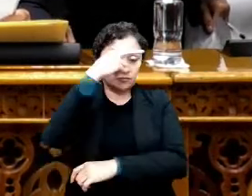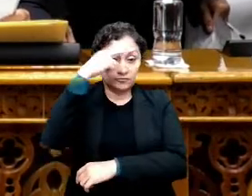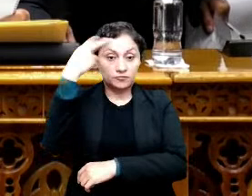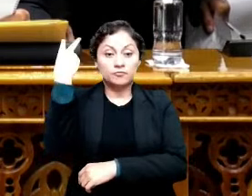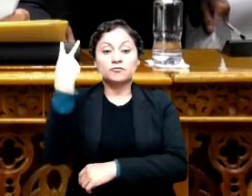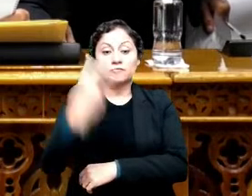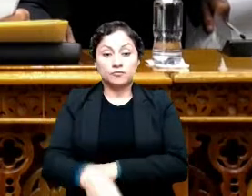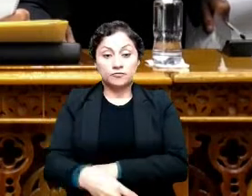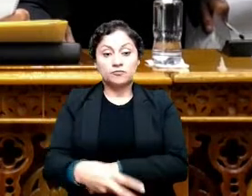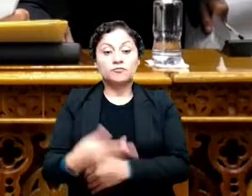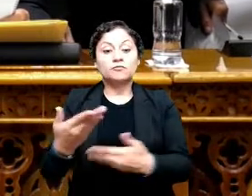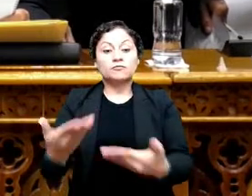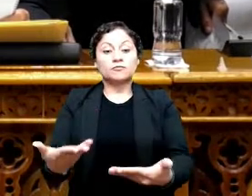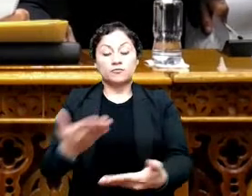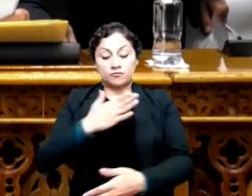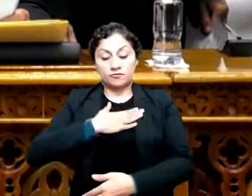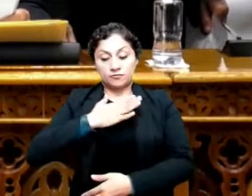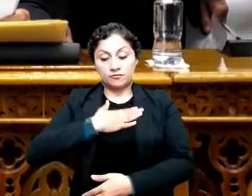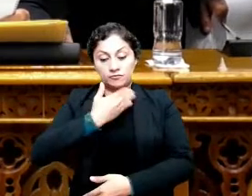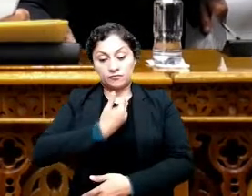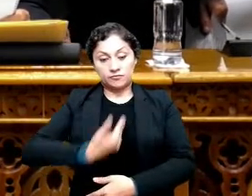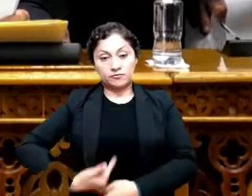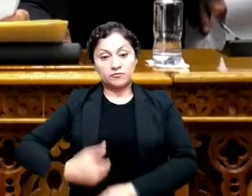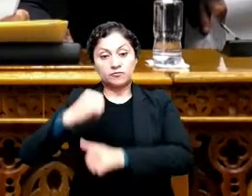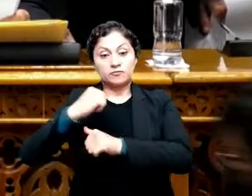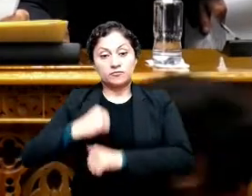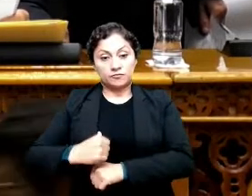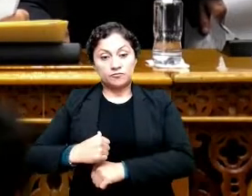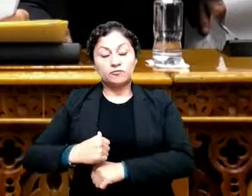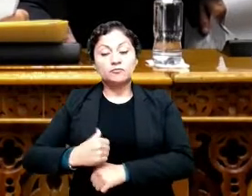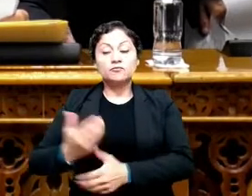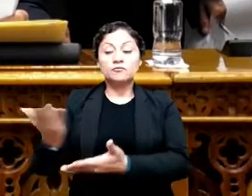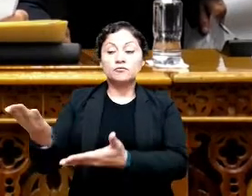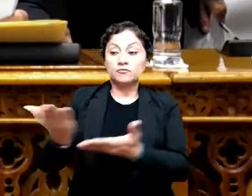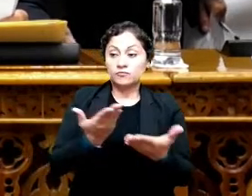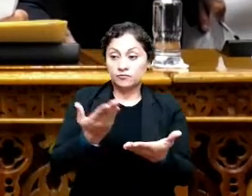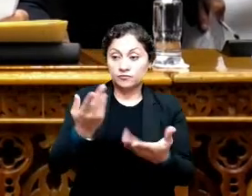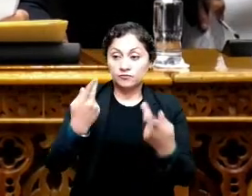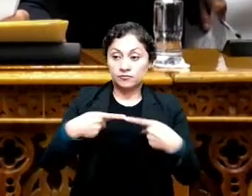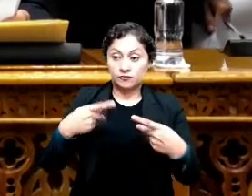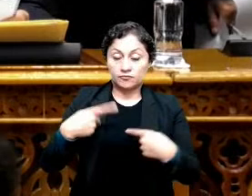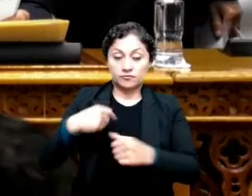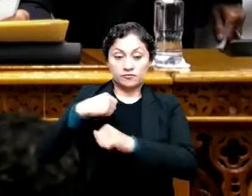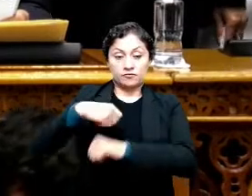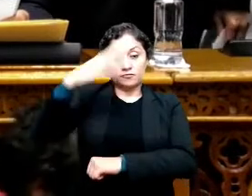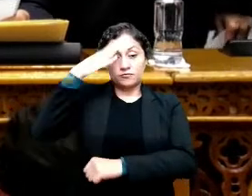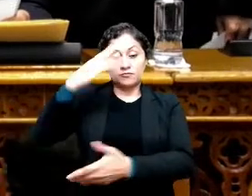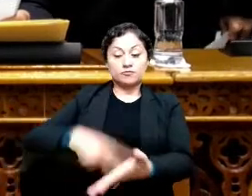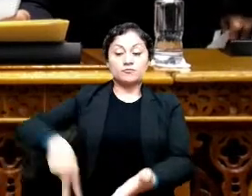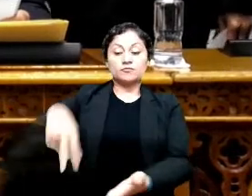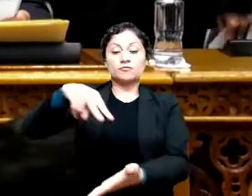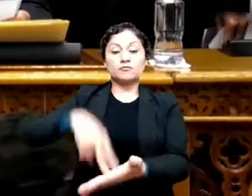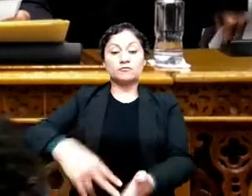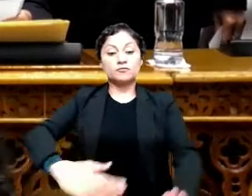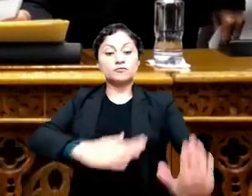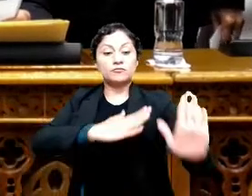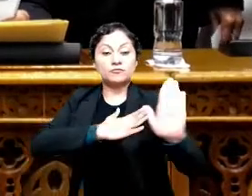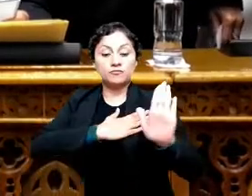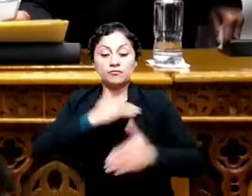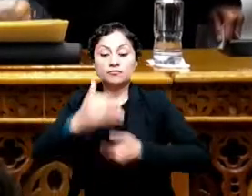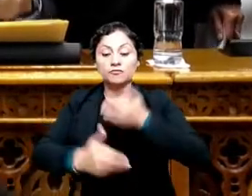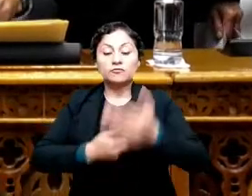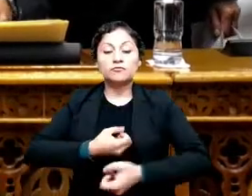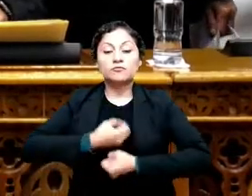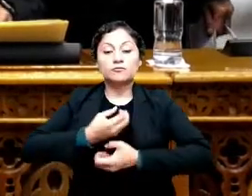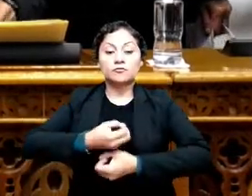esta presidencia llevará a cabo la protesta del compareciente para que se conduzca con verdad en estos trabajos.